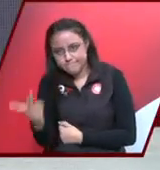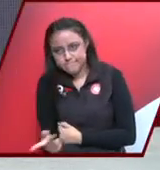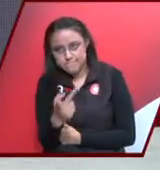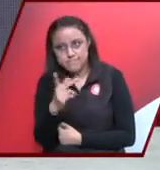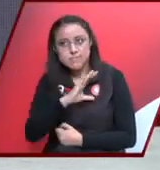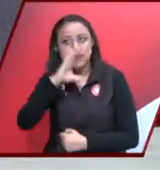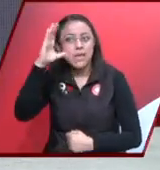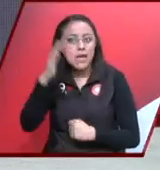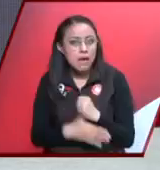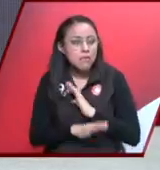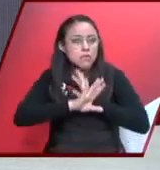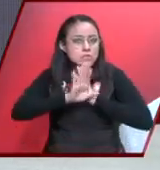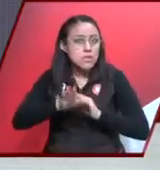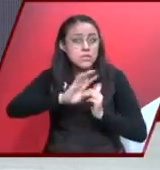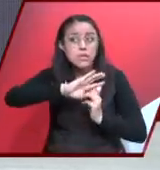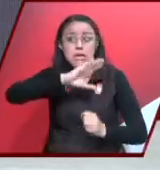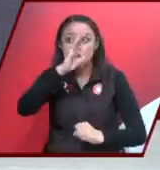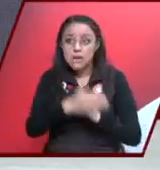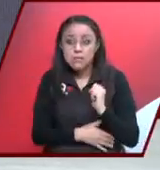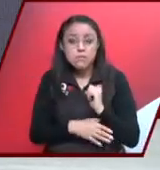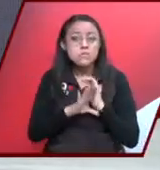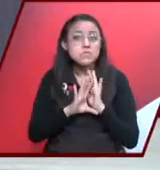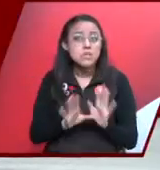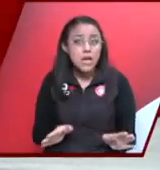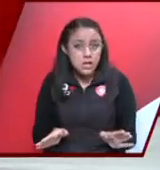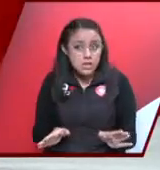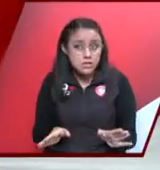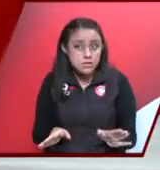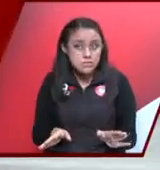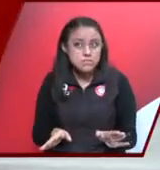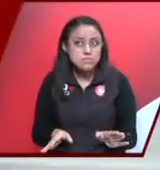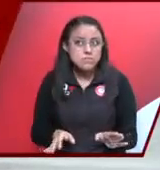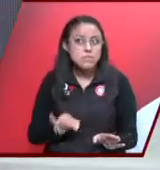un se acabó. Y cuando las cosas se acaban.